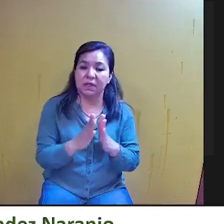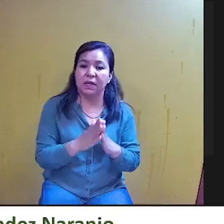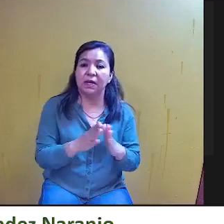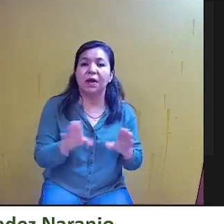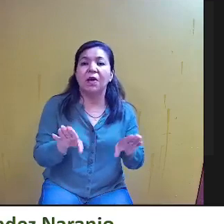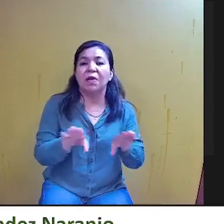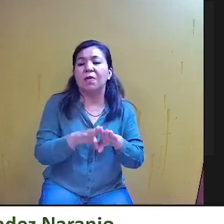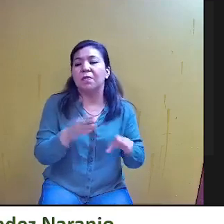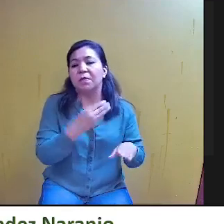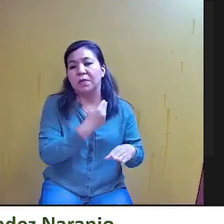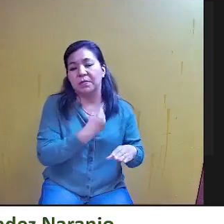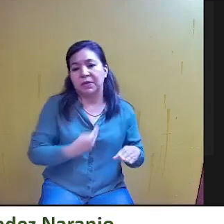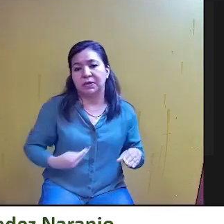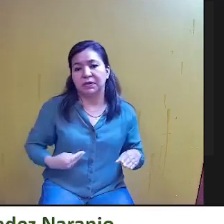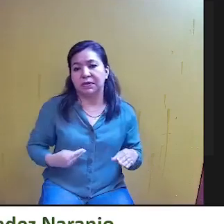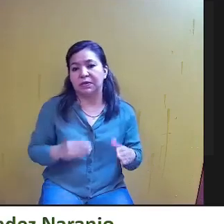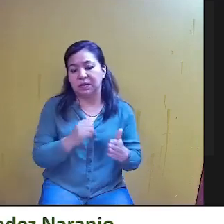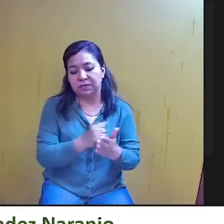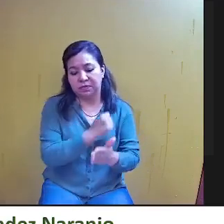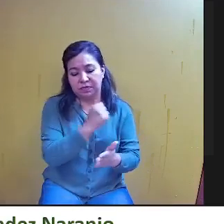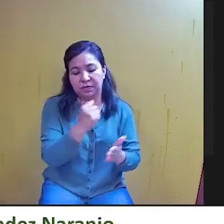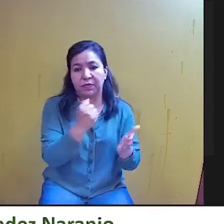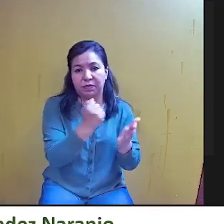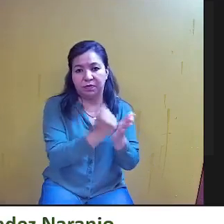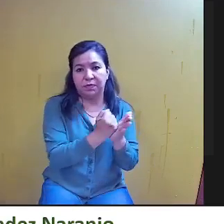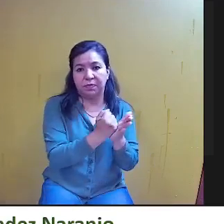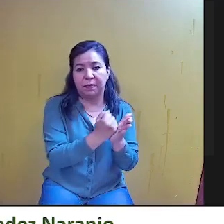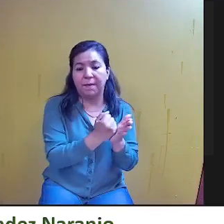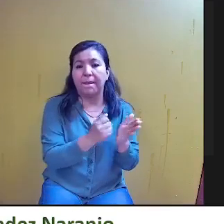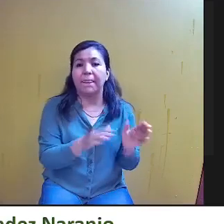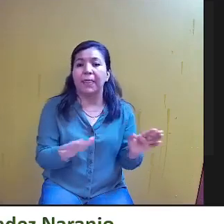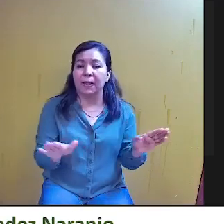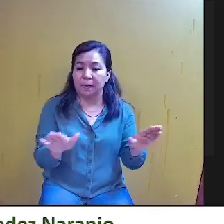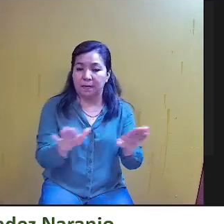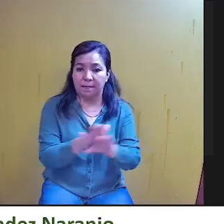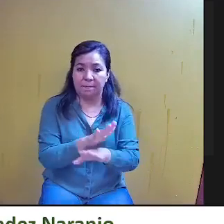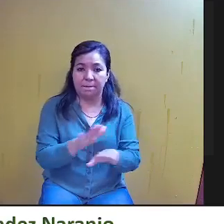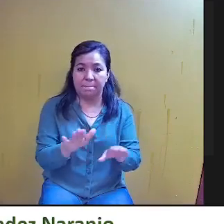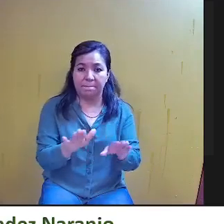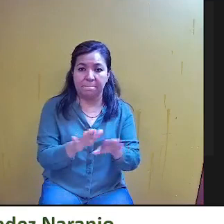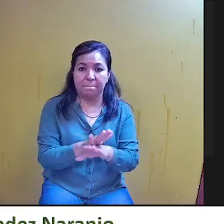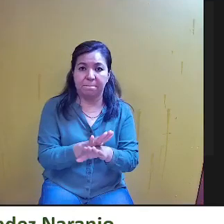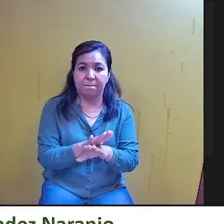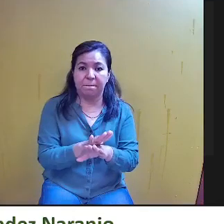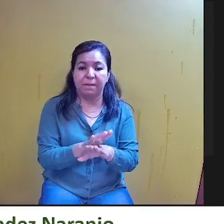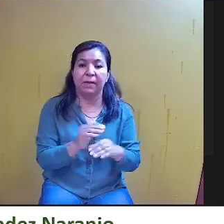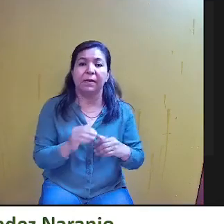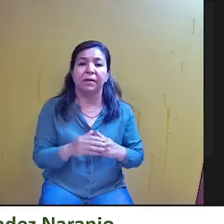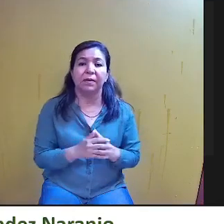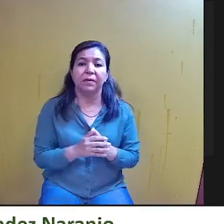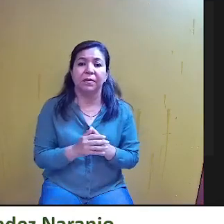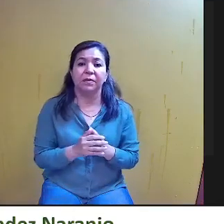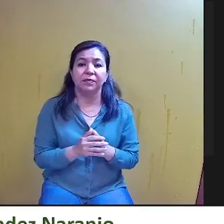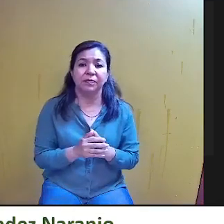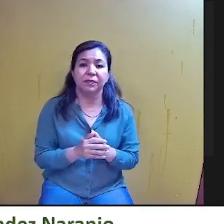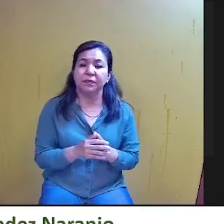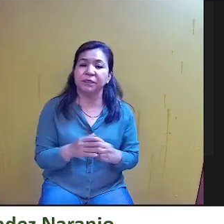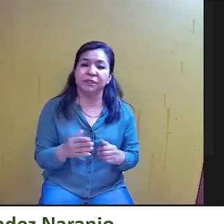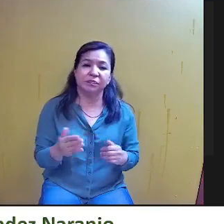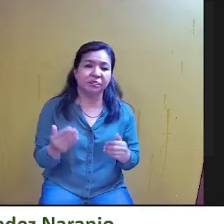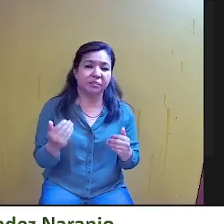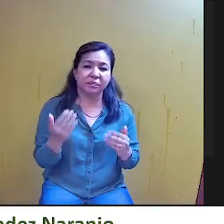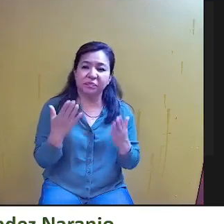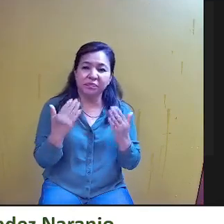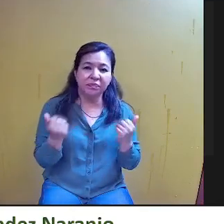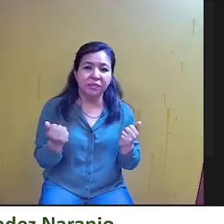la Designación, Ratificación y Remoción de Consejerías Electorales no obligan a tal acerto, es decir, no se puede extraer que,